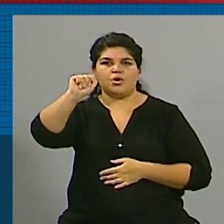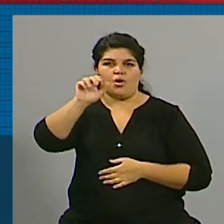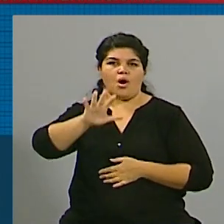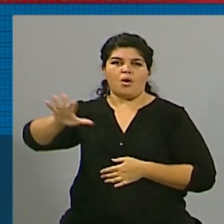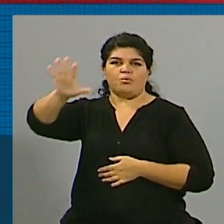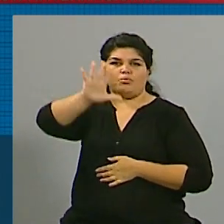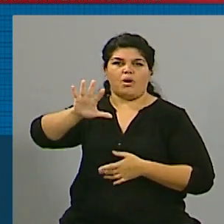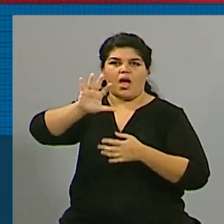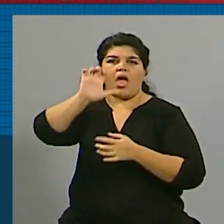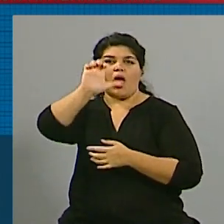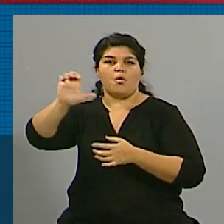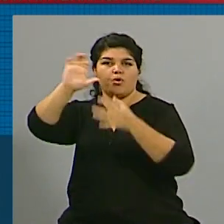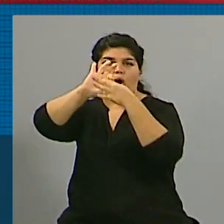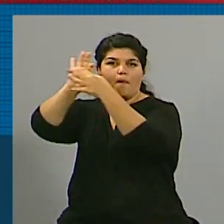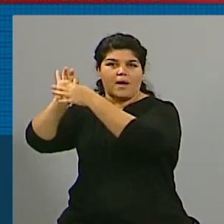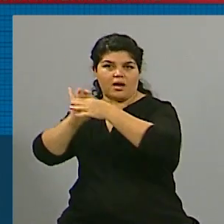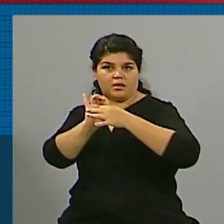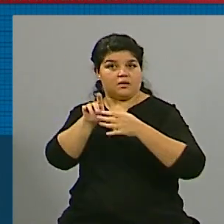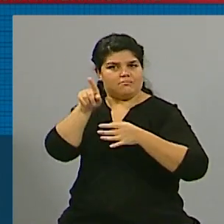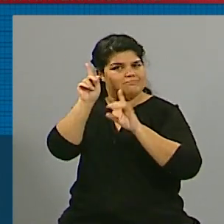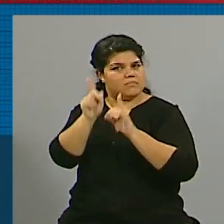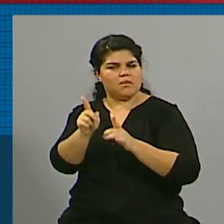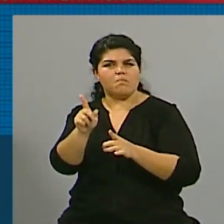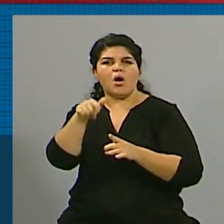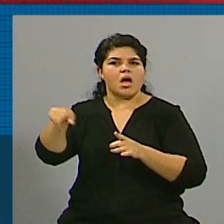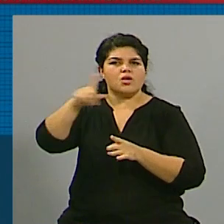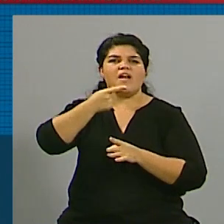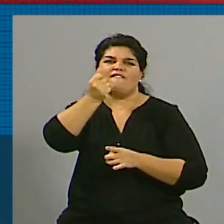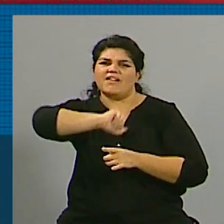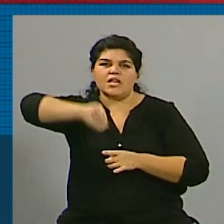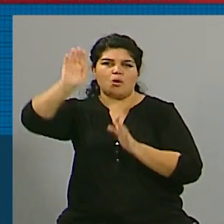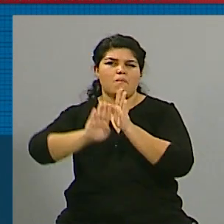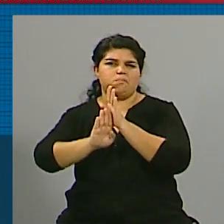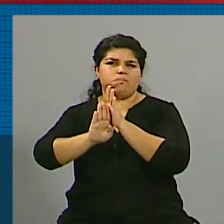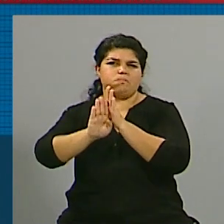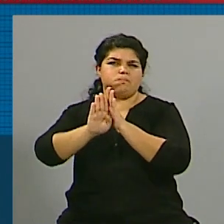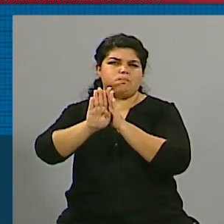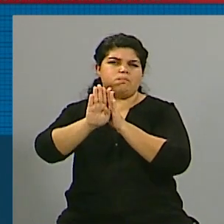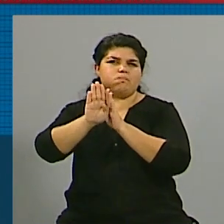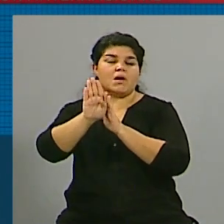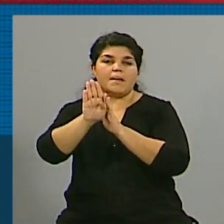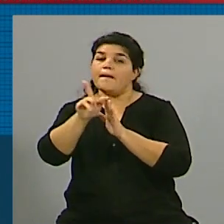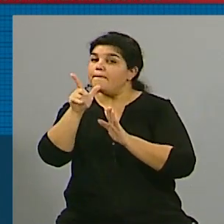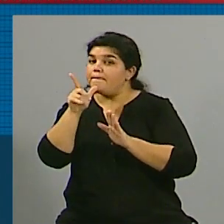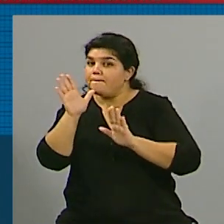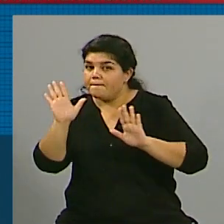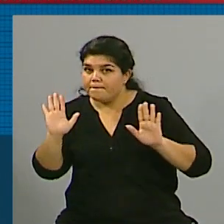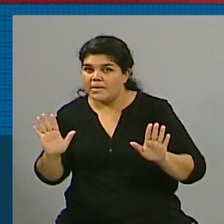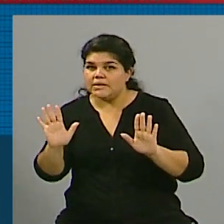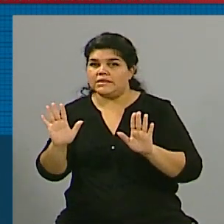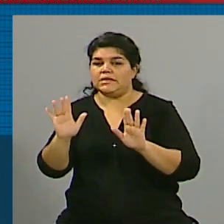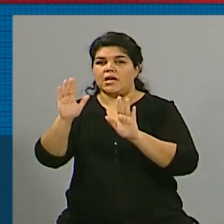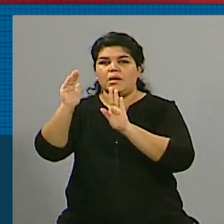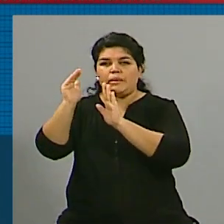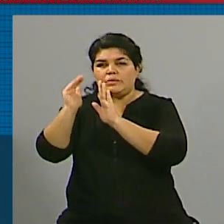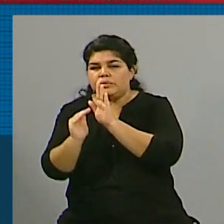algunas partes, es bastante tirado, podríamos decir, de los pelos la interpretación de que ceda esa inflación, y sobre todo